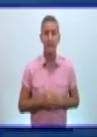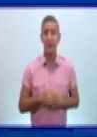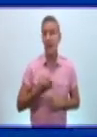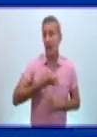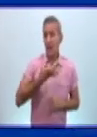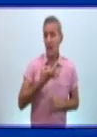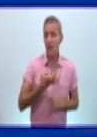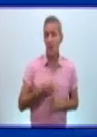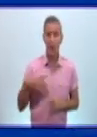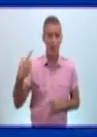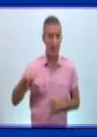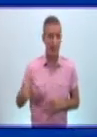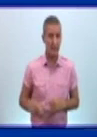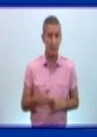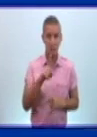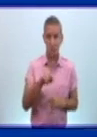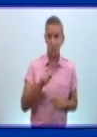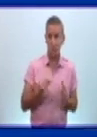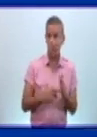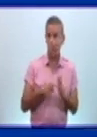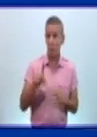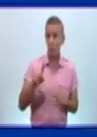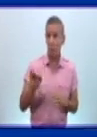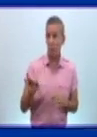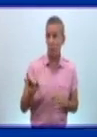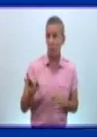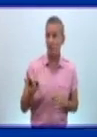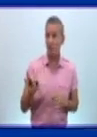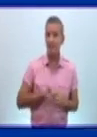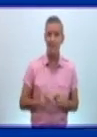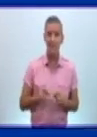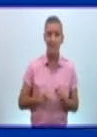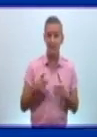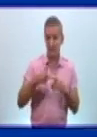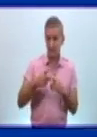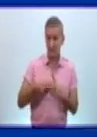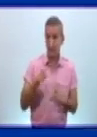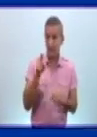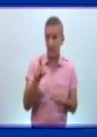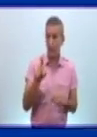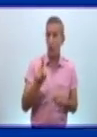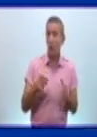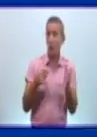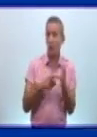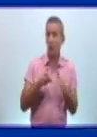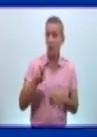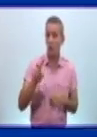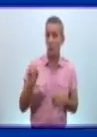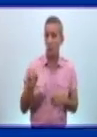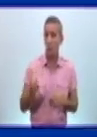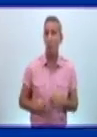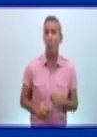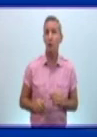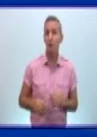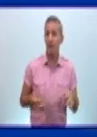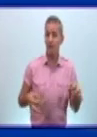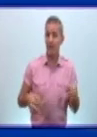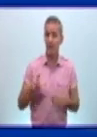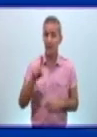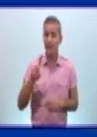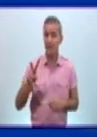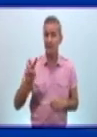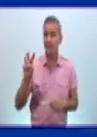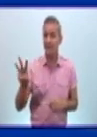los ejercicios 1.16 y 1.20 de la página 13 del libro de texto. Y